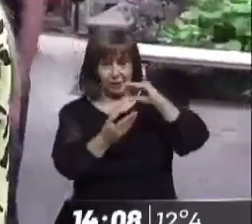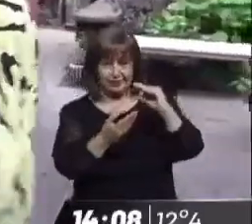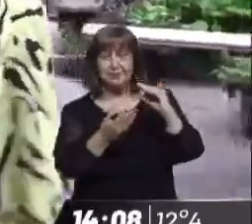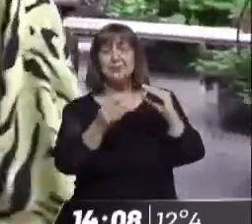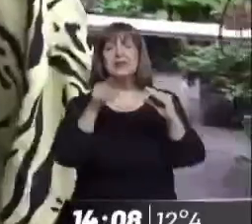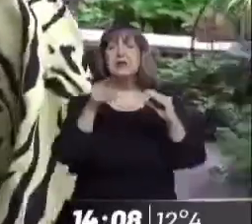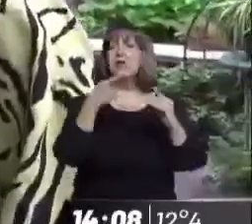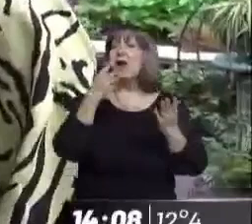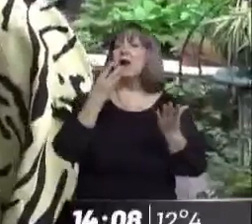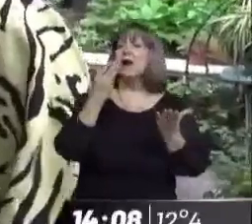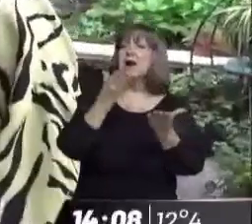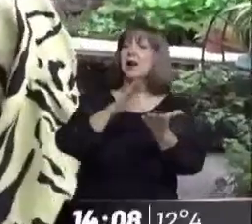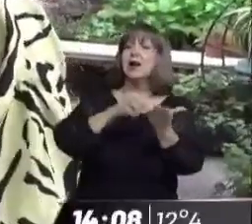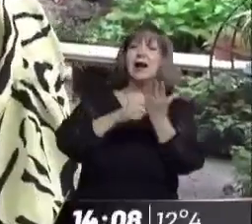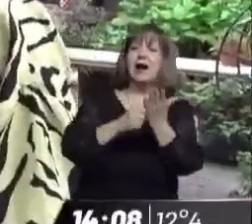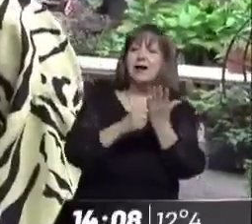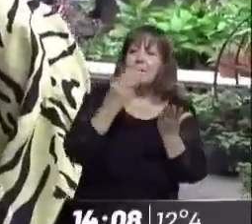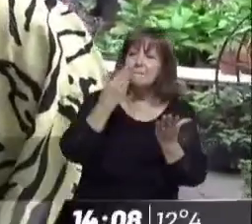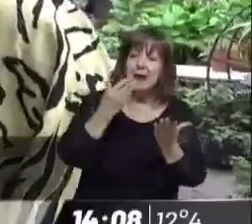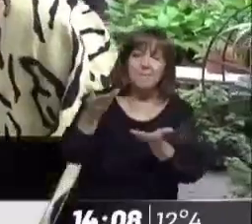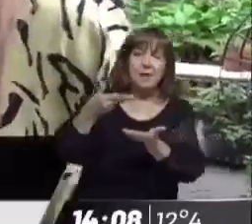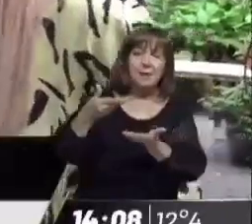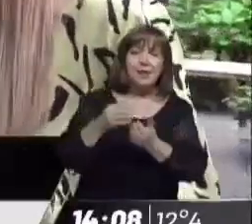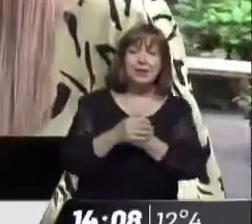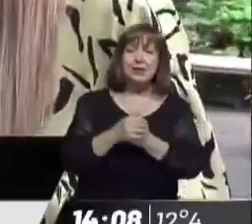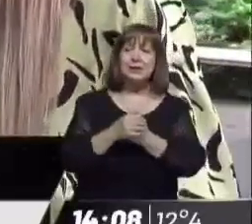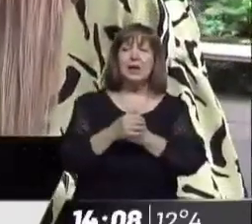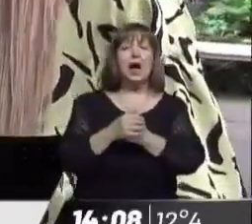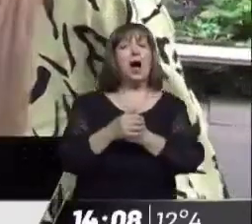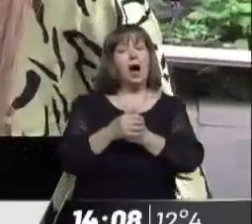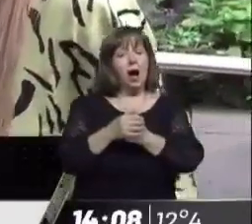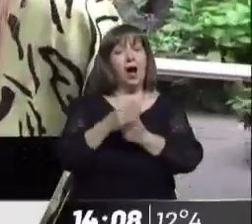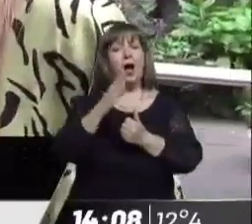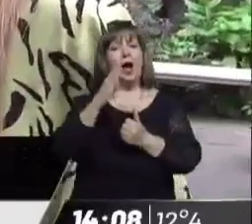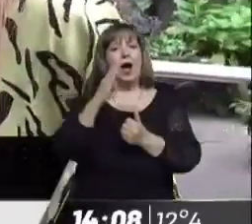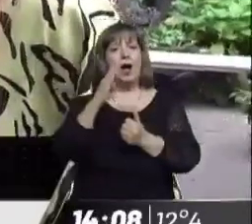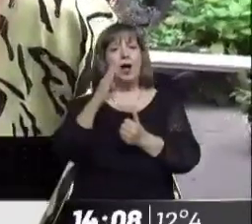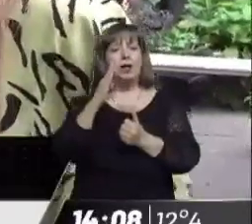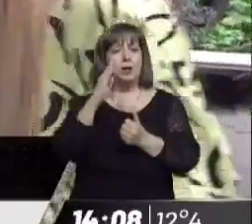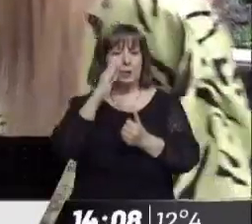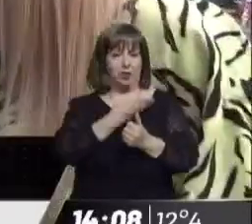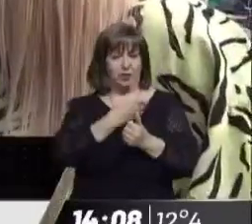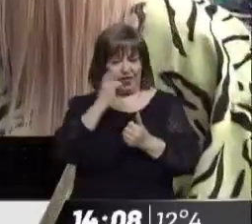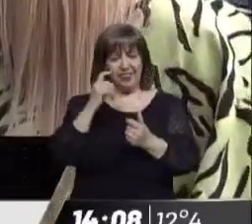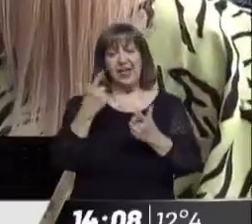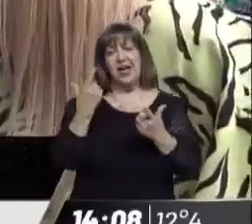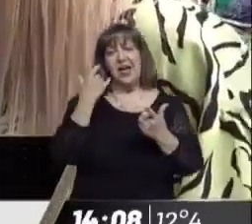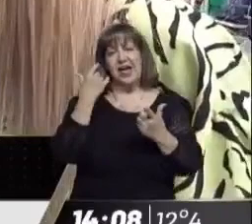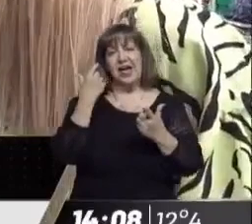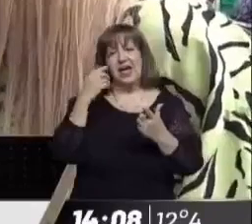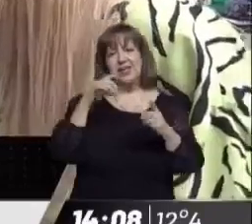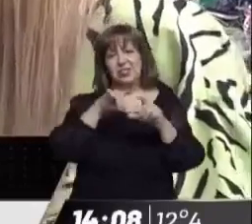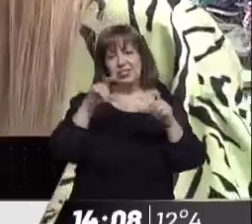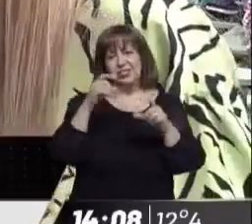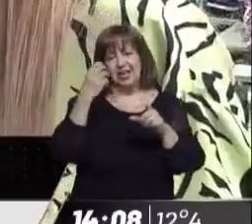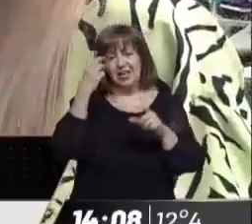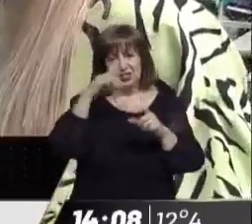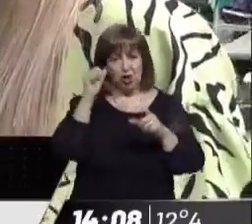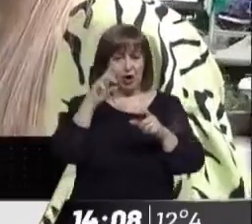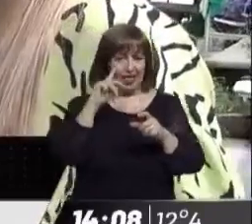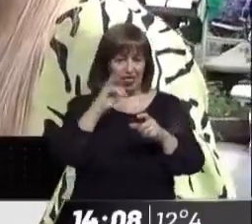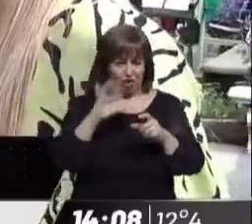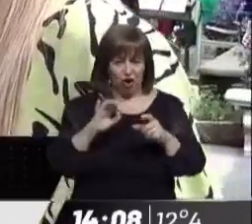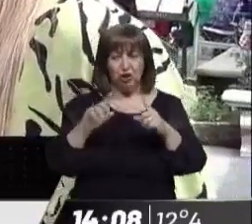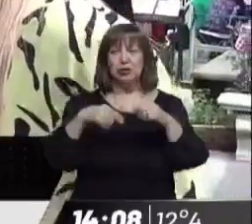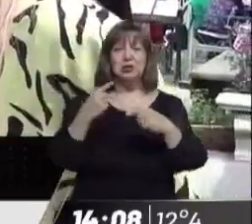piden? El corte de carne que más me piden es el bife de chorizo. Después tenemos el ojo de bife y el vacío, el tradicional